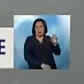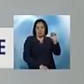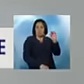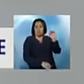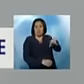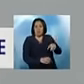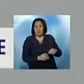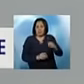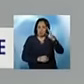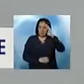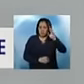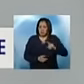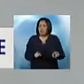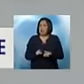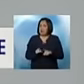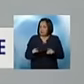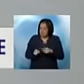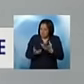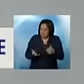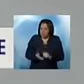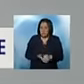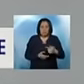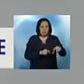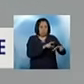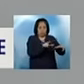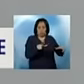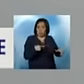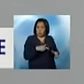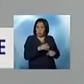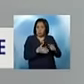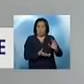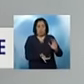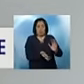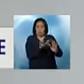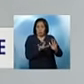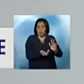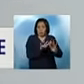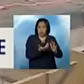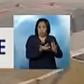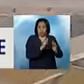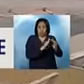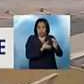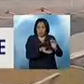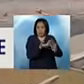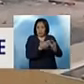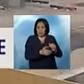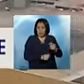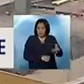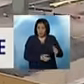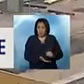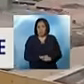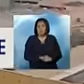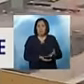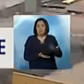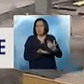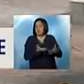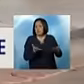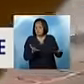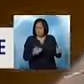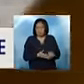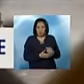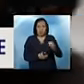policía. Incluso se ha incendiado un almacén, esto ha sido hace algunos instantes nada más, de